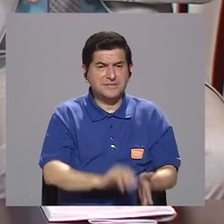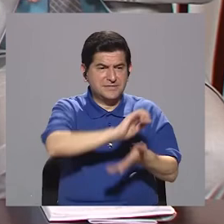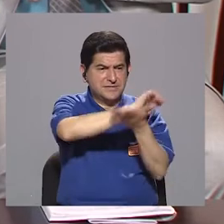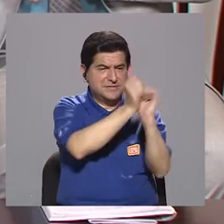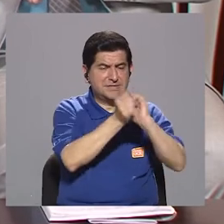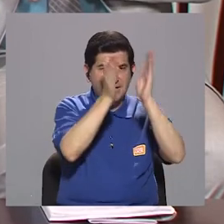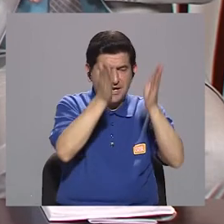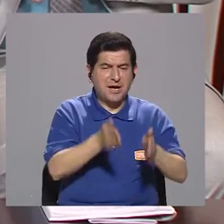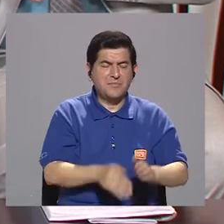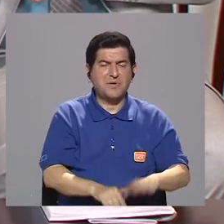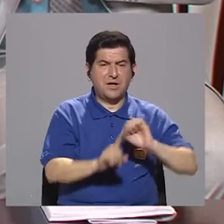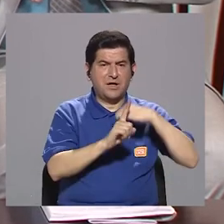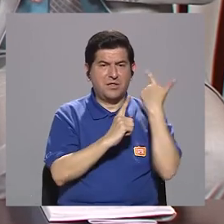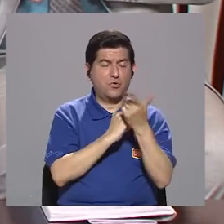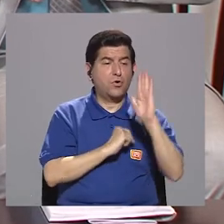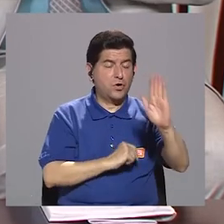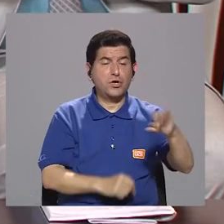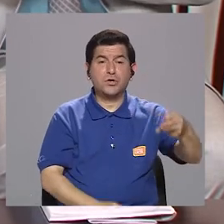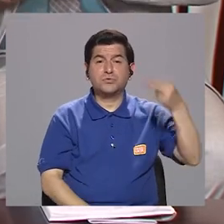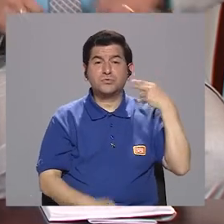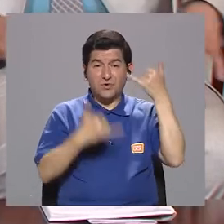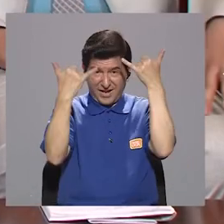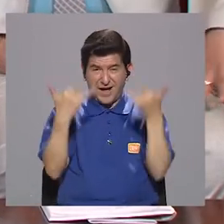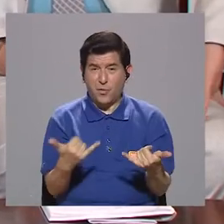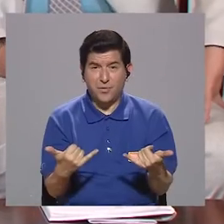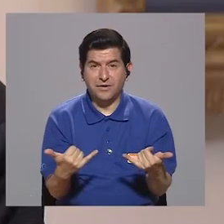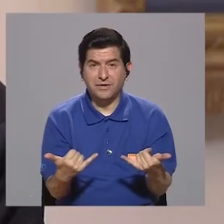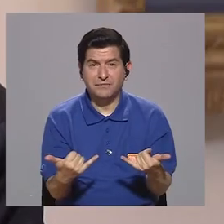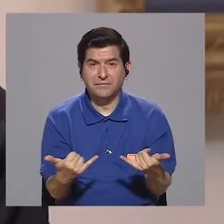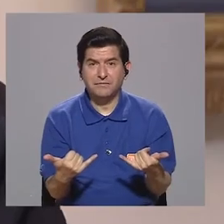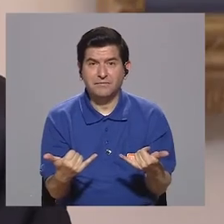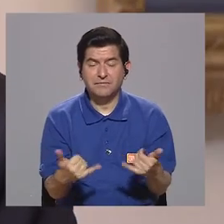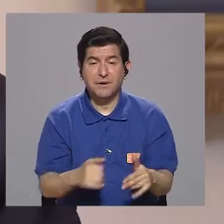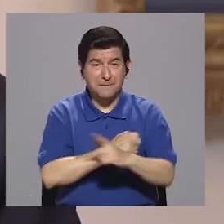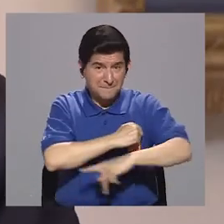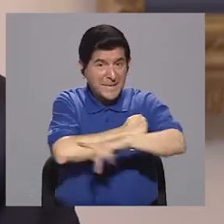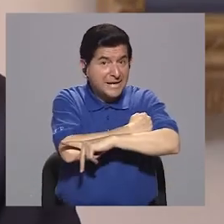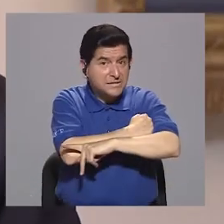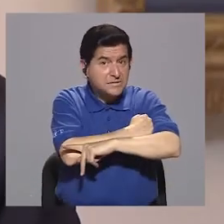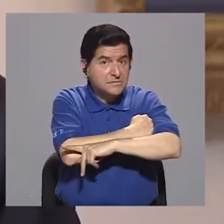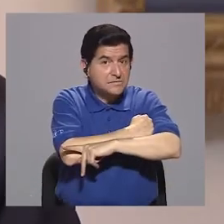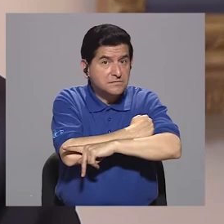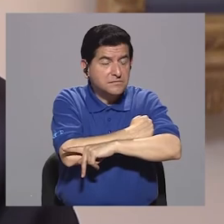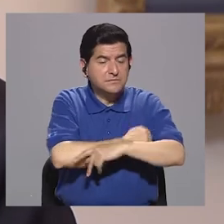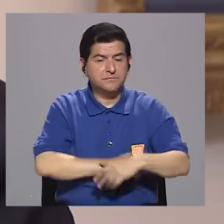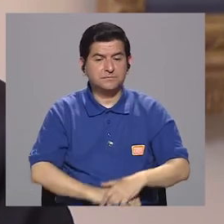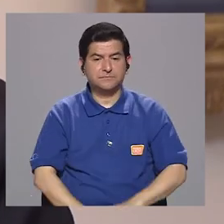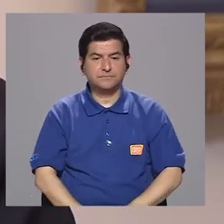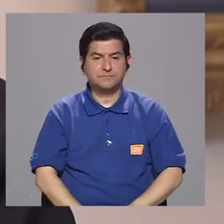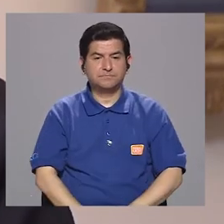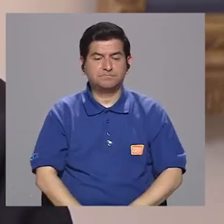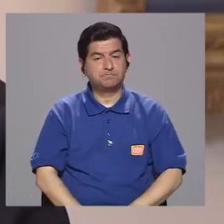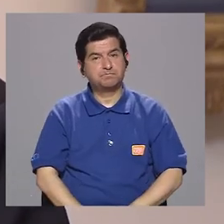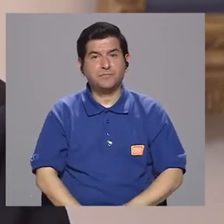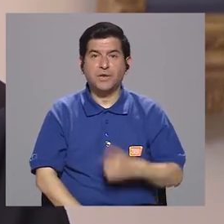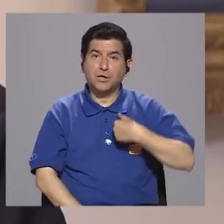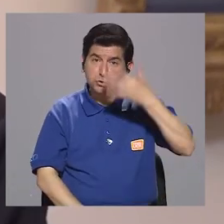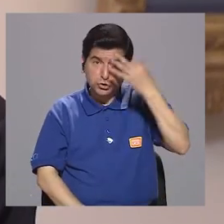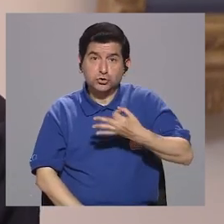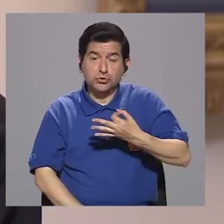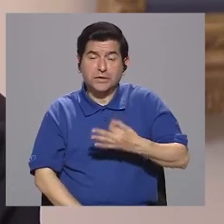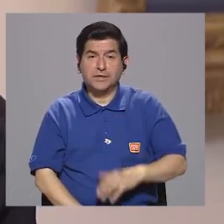social y a su legado? En este momento. ¿Y como país? Sí. Bueno, yo